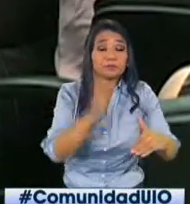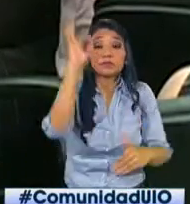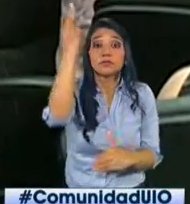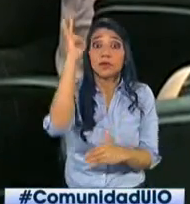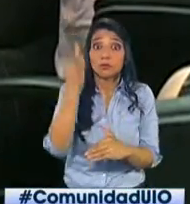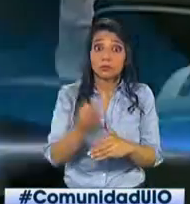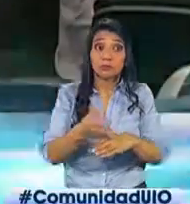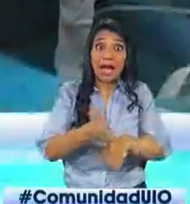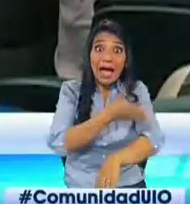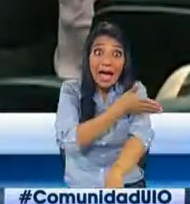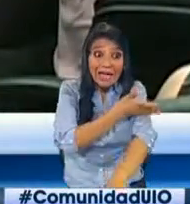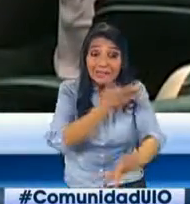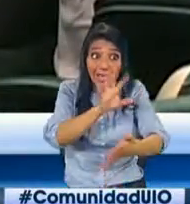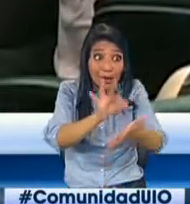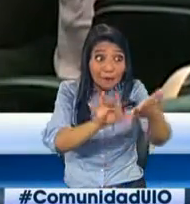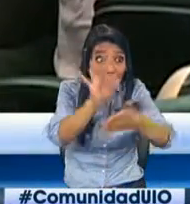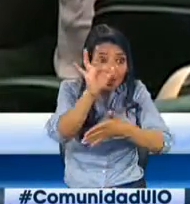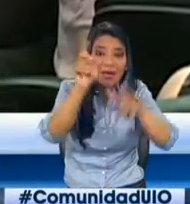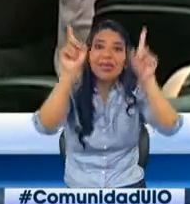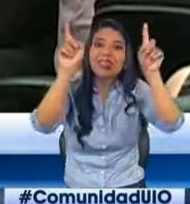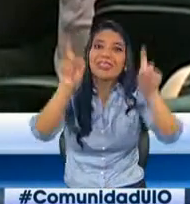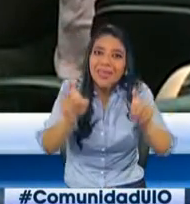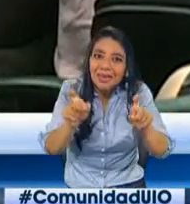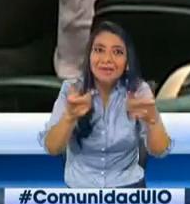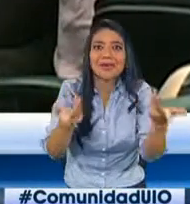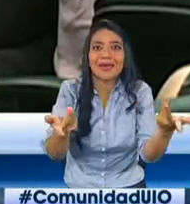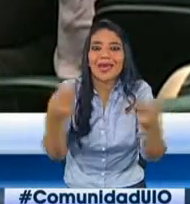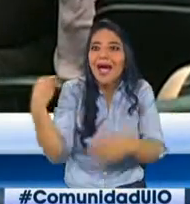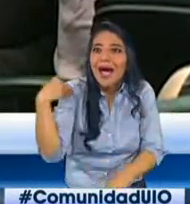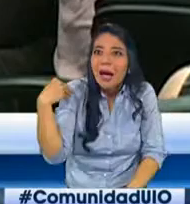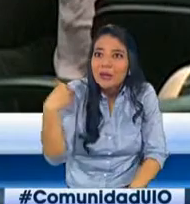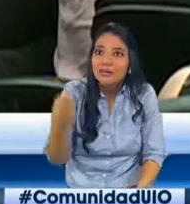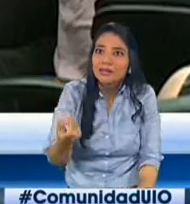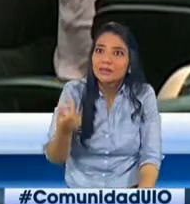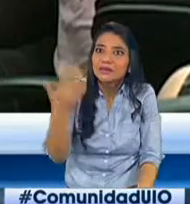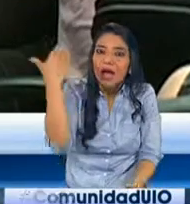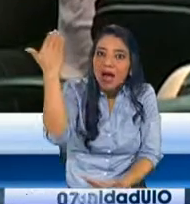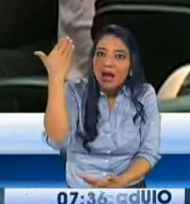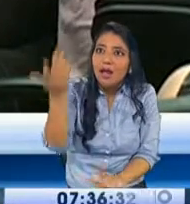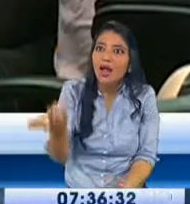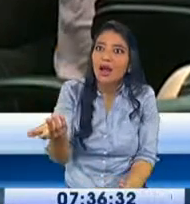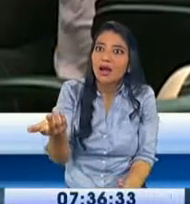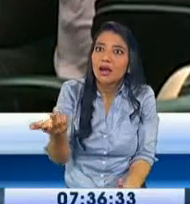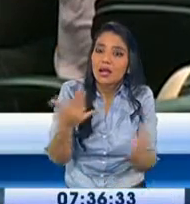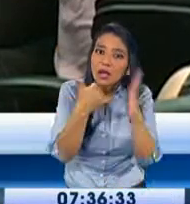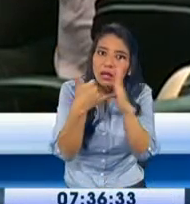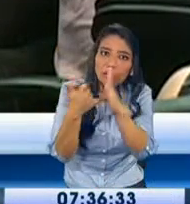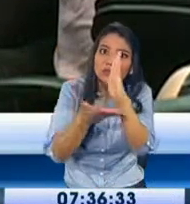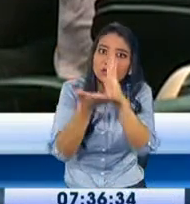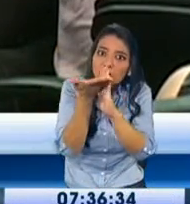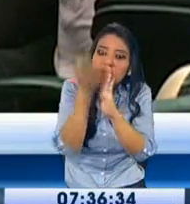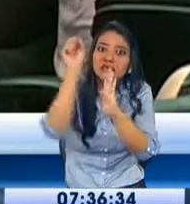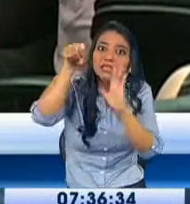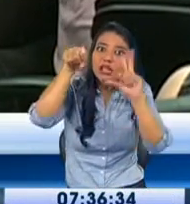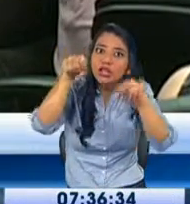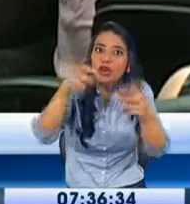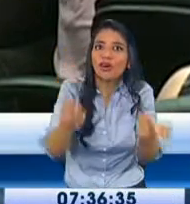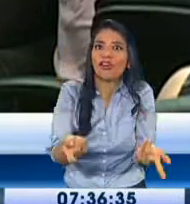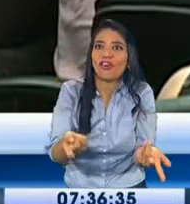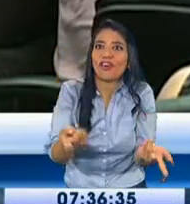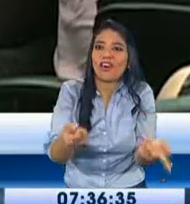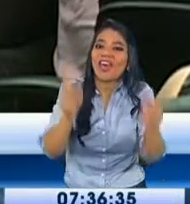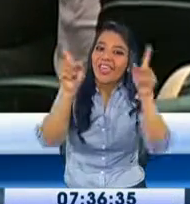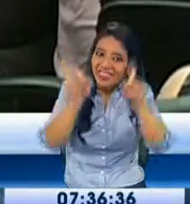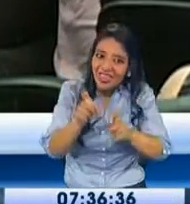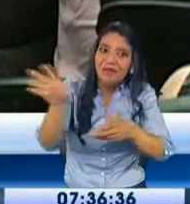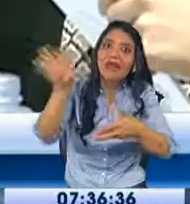presupuesto, debimos haber conocido si su política, alcalde, era la de no subir los impuestos. Debía haber estado